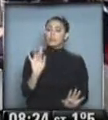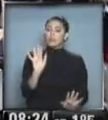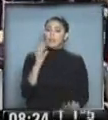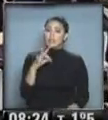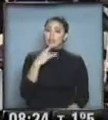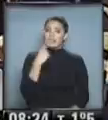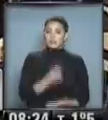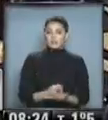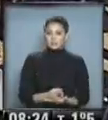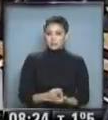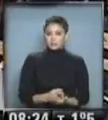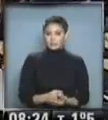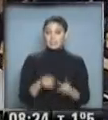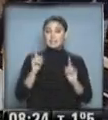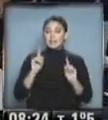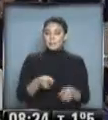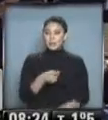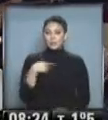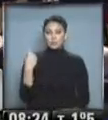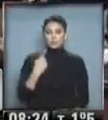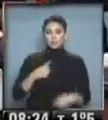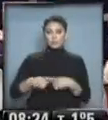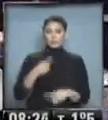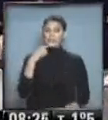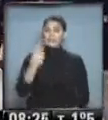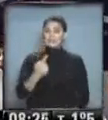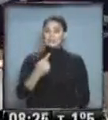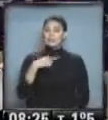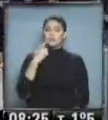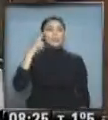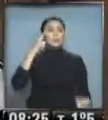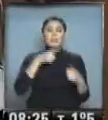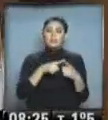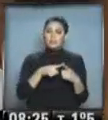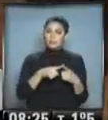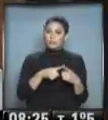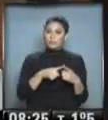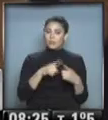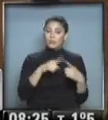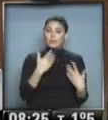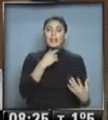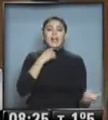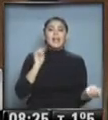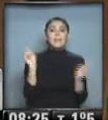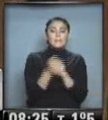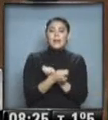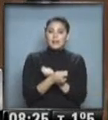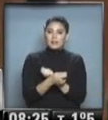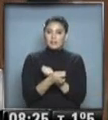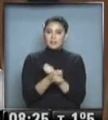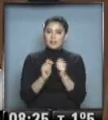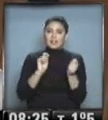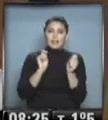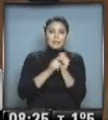la justicia será la que determine. También decimos con claridad que nosotros nos proponemos cambiar un sentido trágico